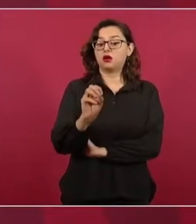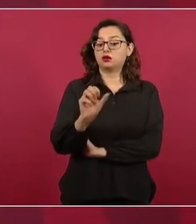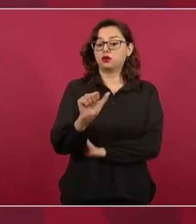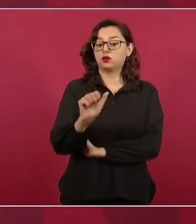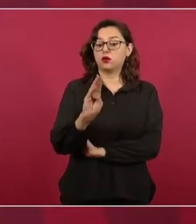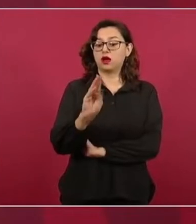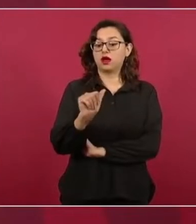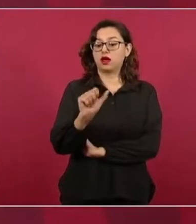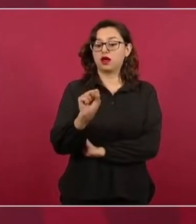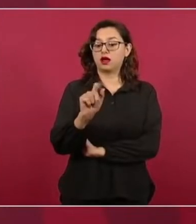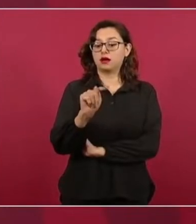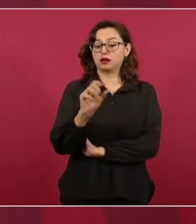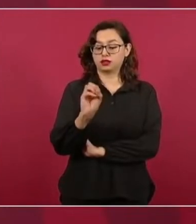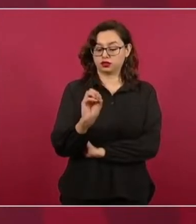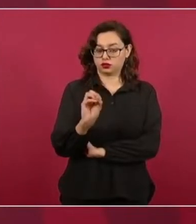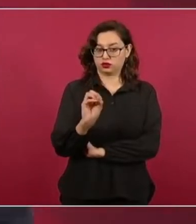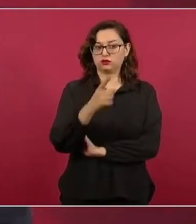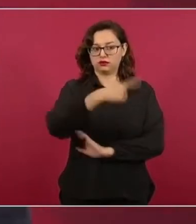para que vean